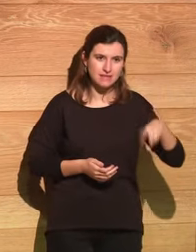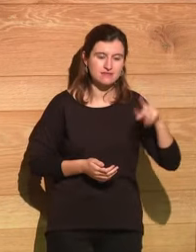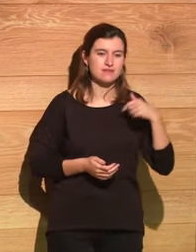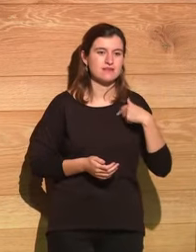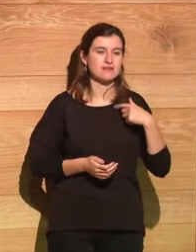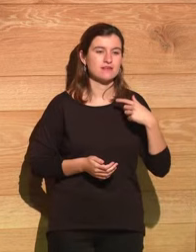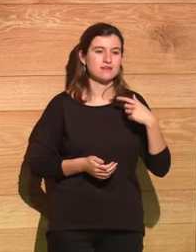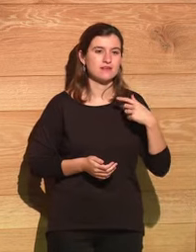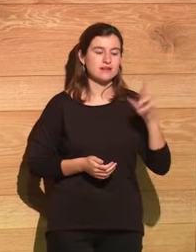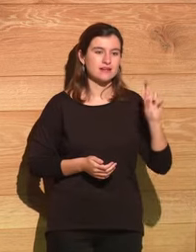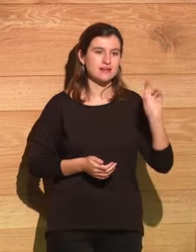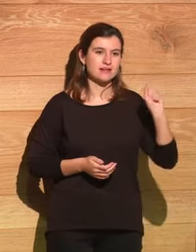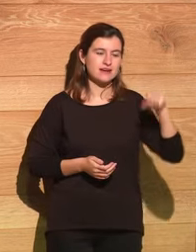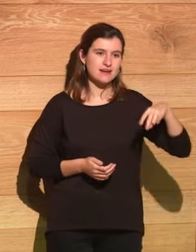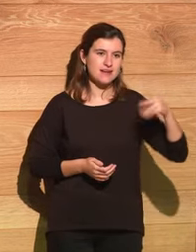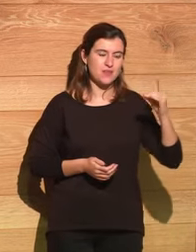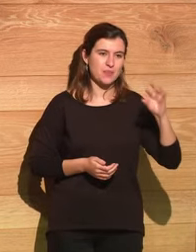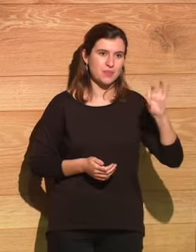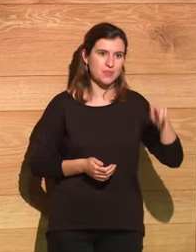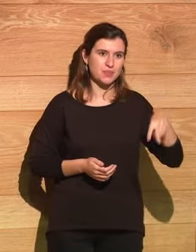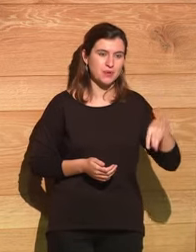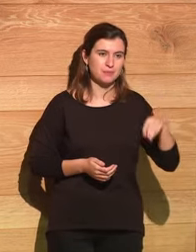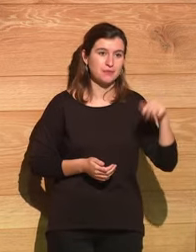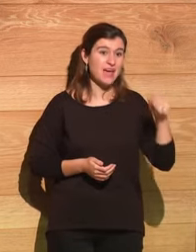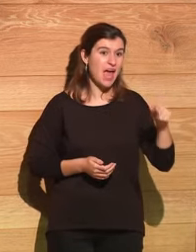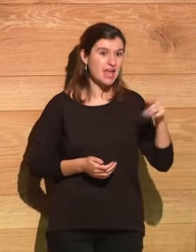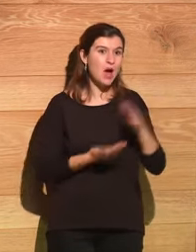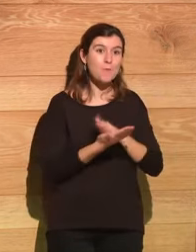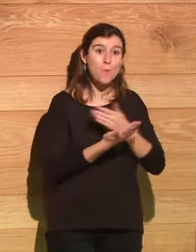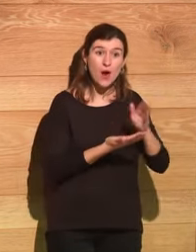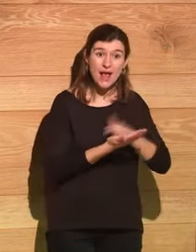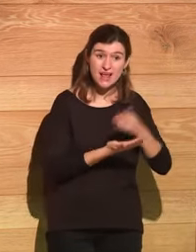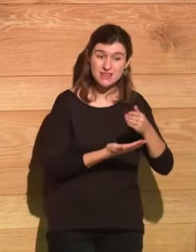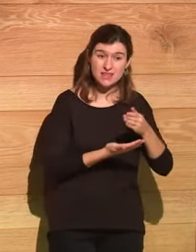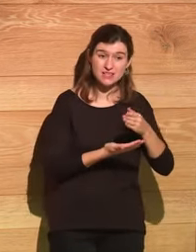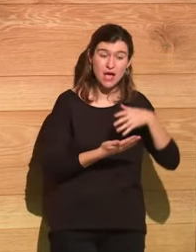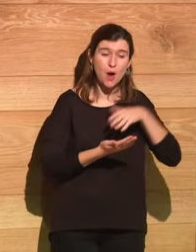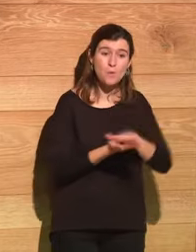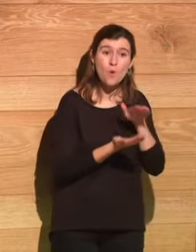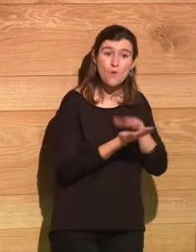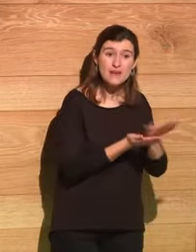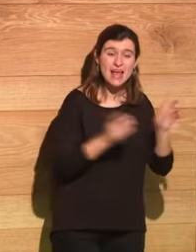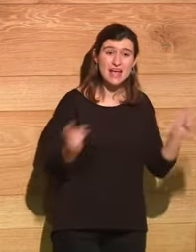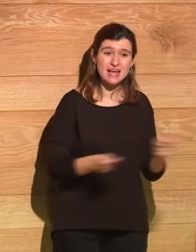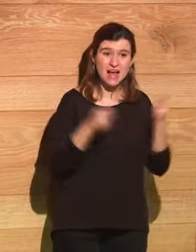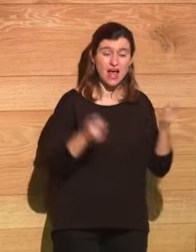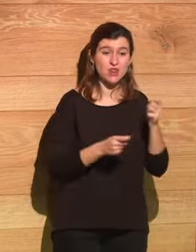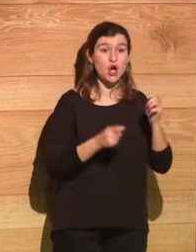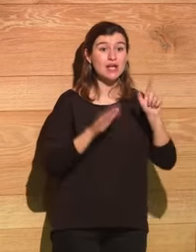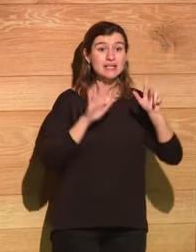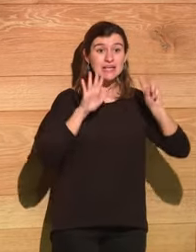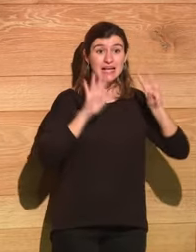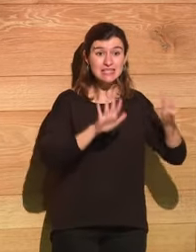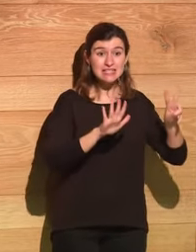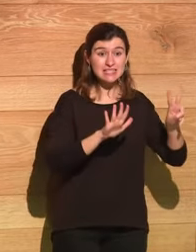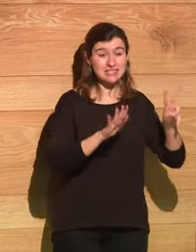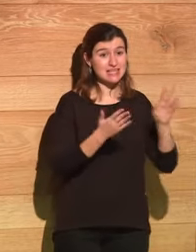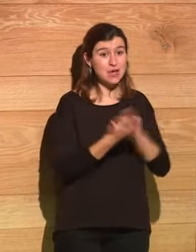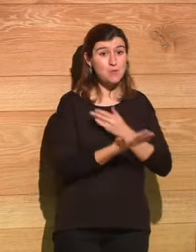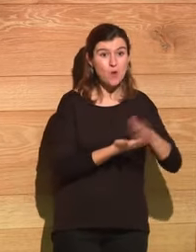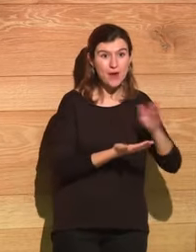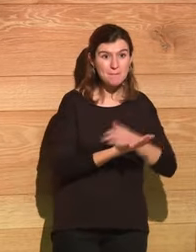escritora, probablemente la conozcan en su faceta de poetisa, ha publicado nada más y nada menos que 7 poemarios, con lo joven que